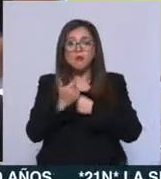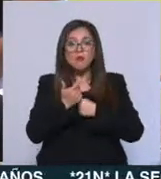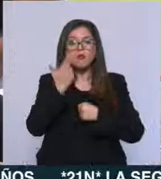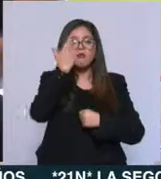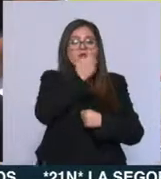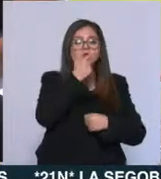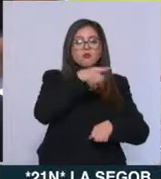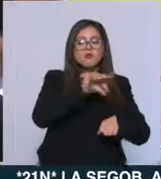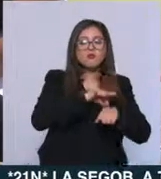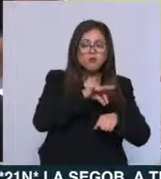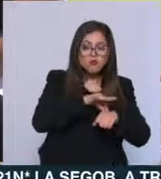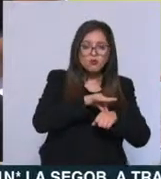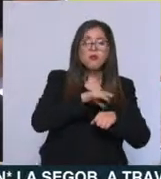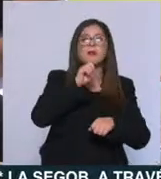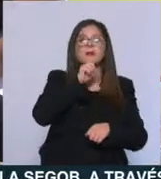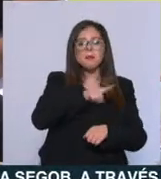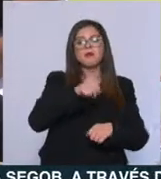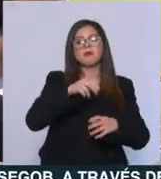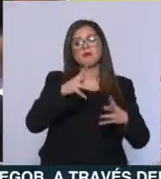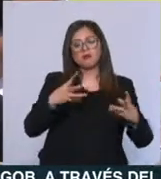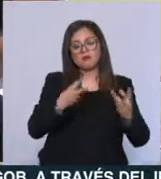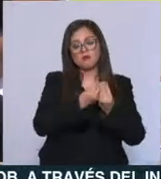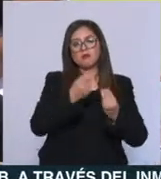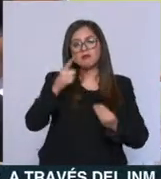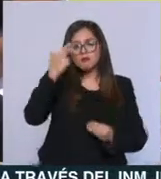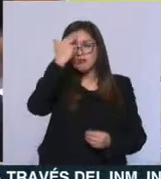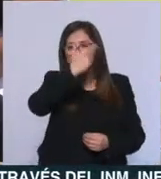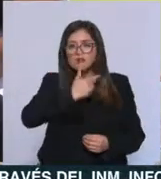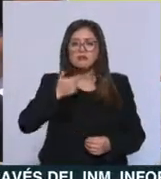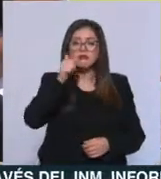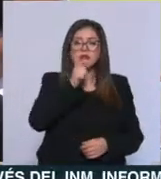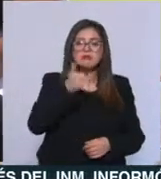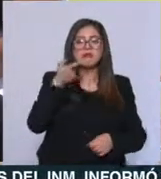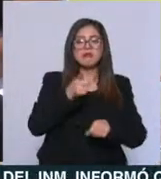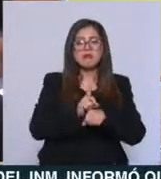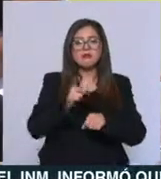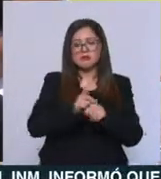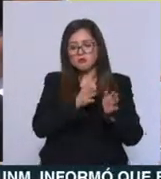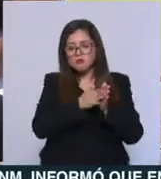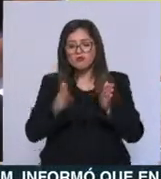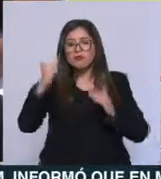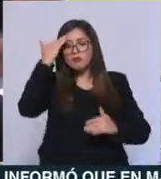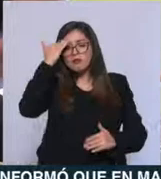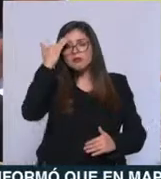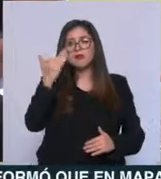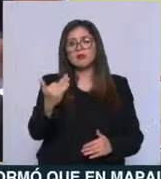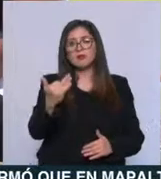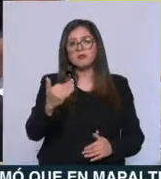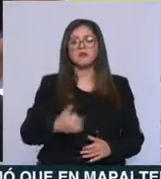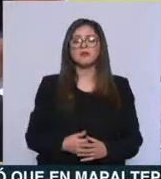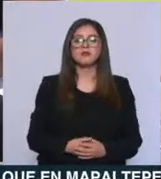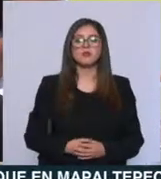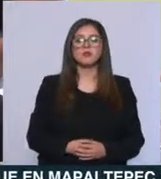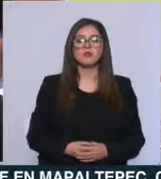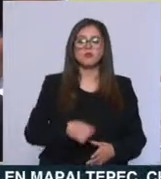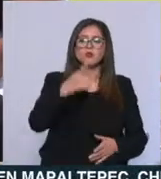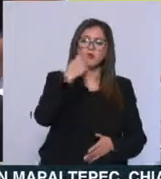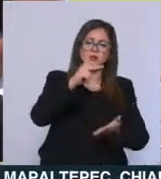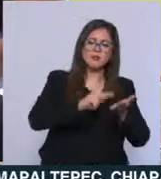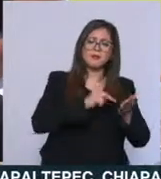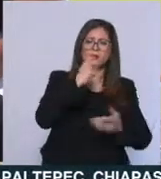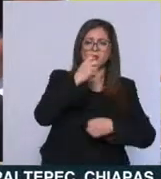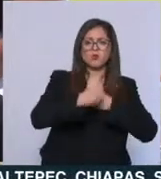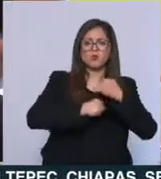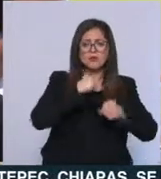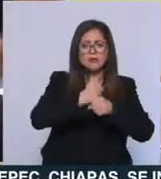y también asistir al médico para checarse regularmente, ¿no? Si hay por lo menos una vez al año, si se